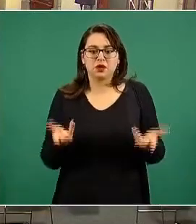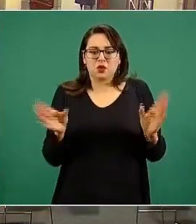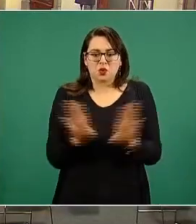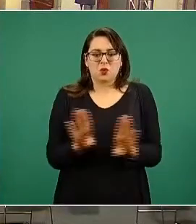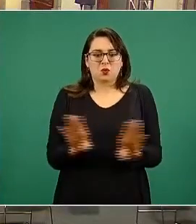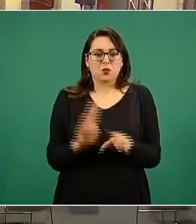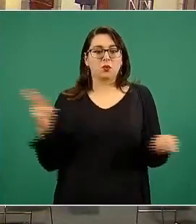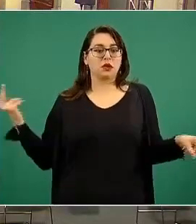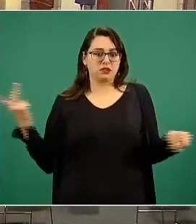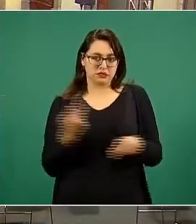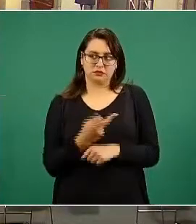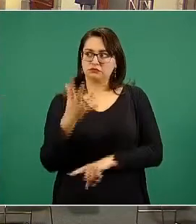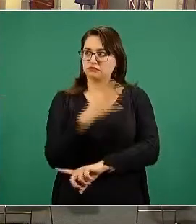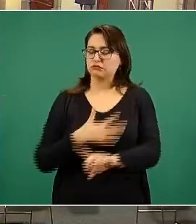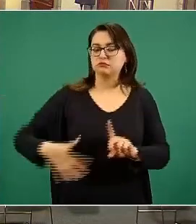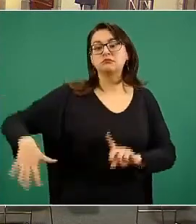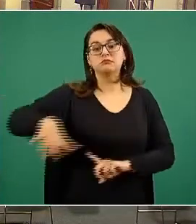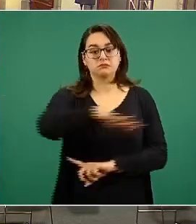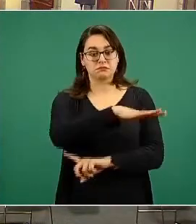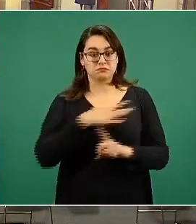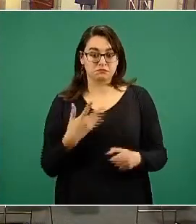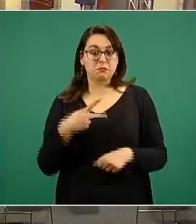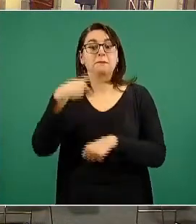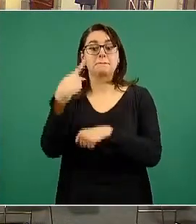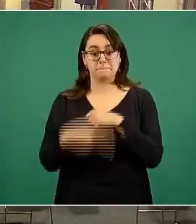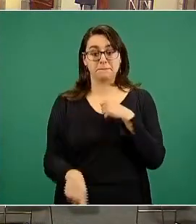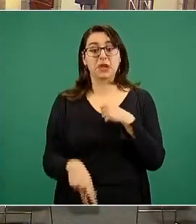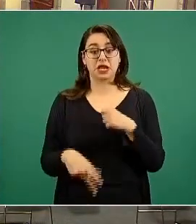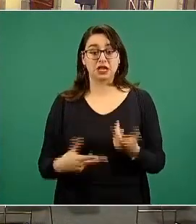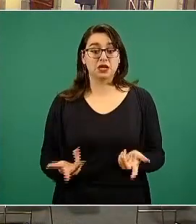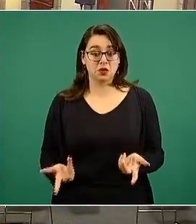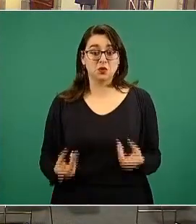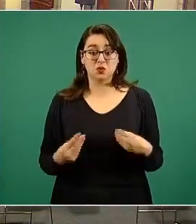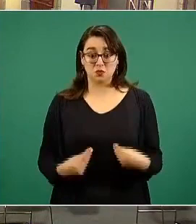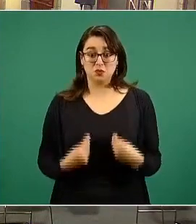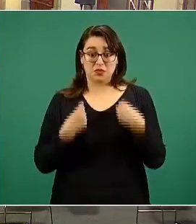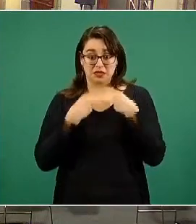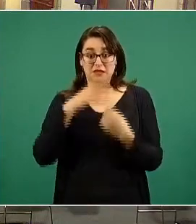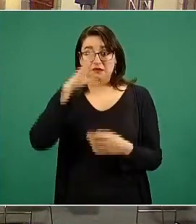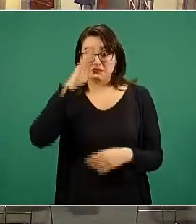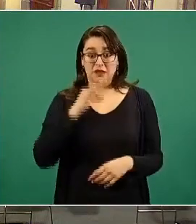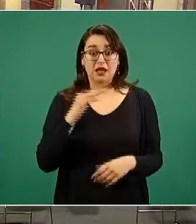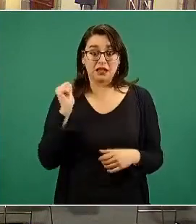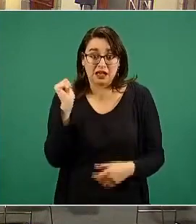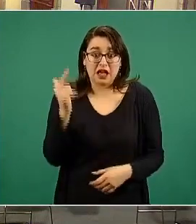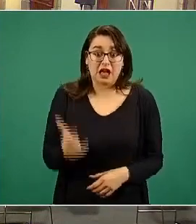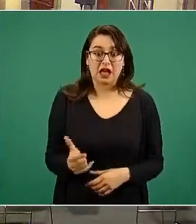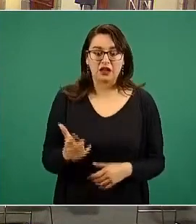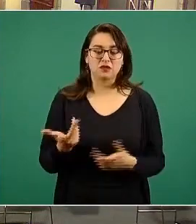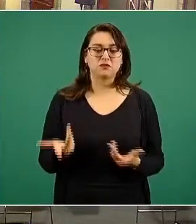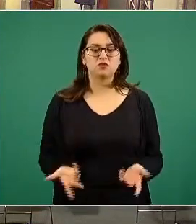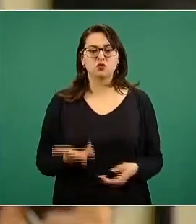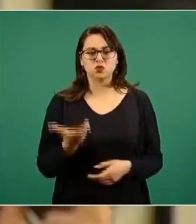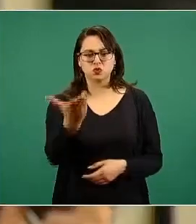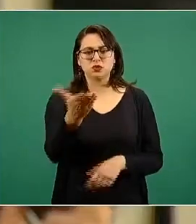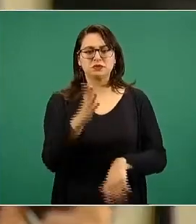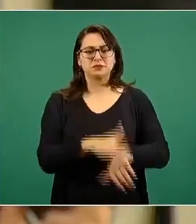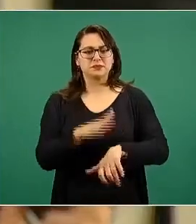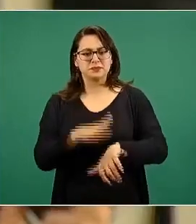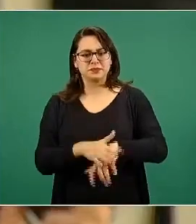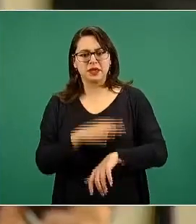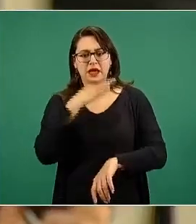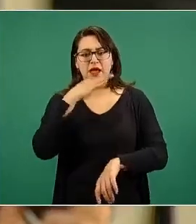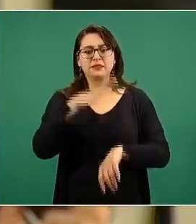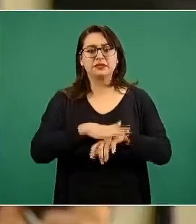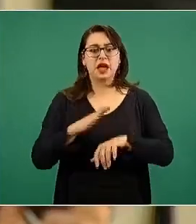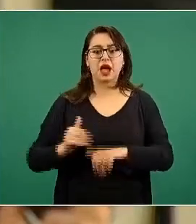que esto pone en riesgo a la población que está participando en este tipo de actos, de eventos. ¿Cuál sería el llamado que ustedes le harían y sobre todo a